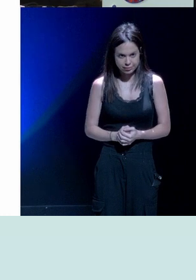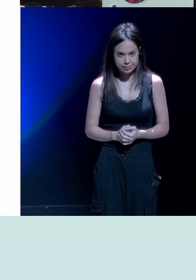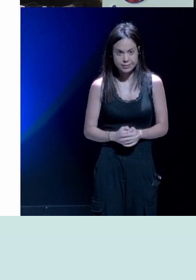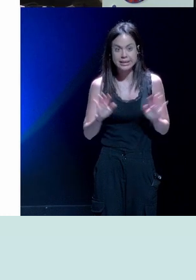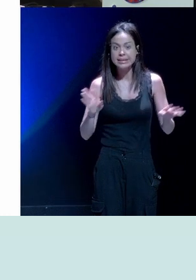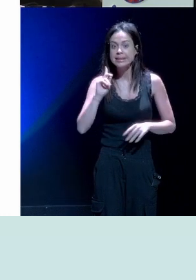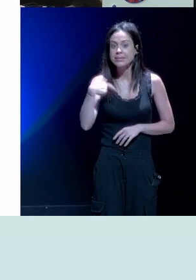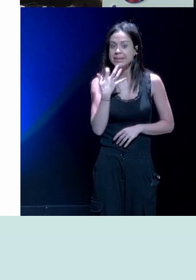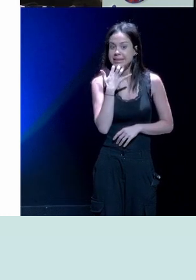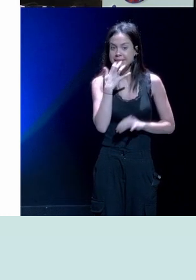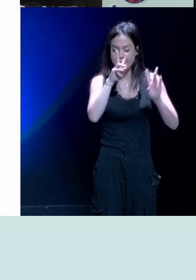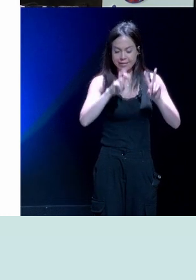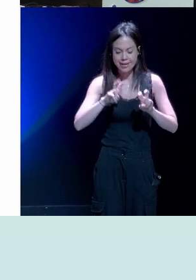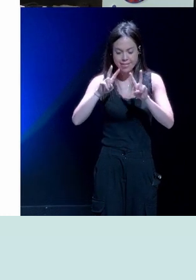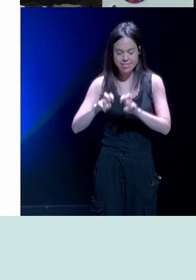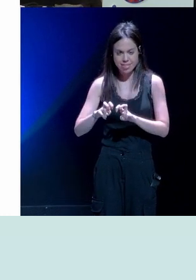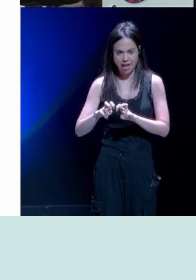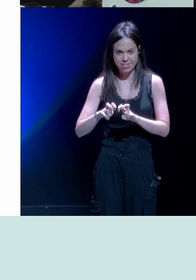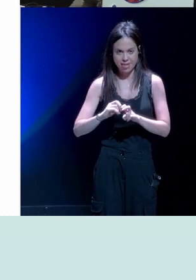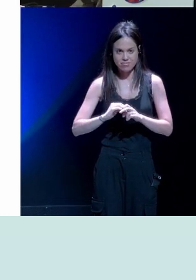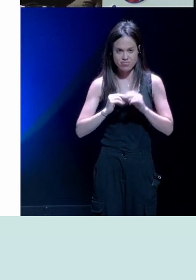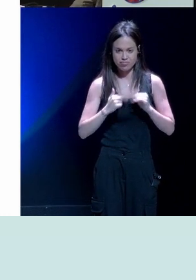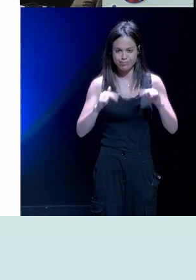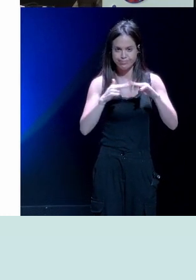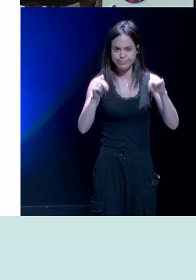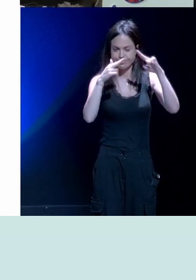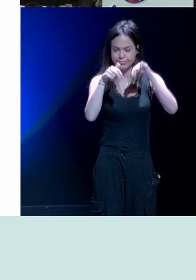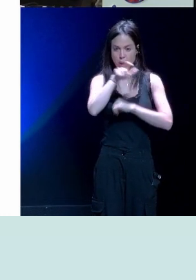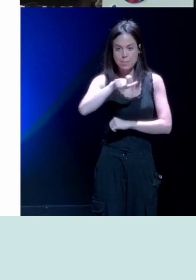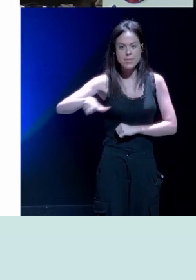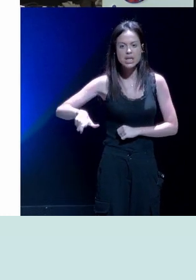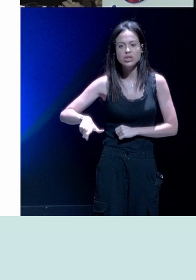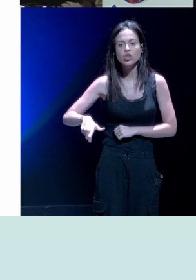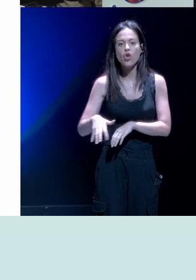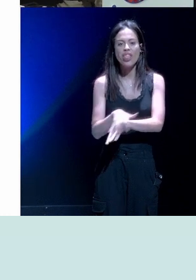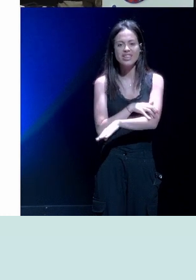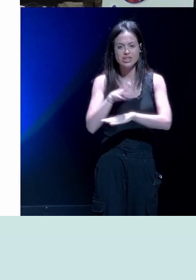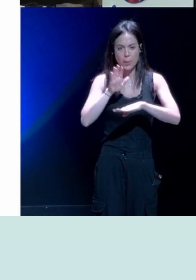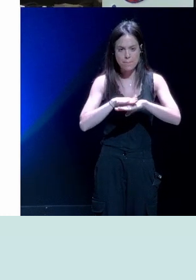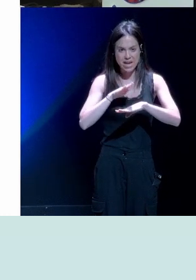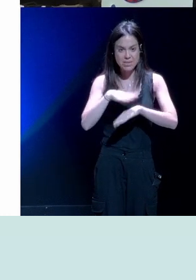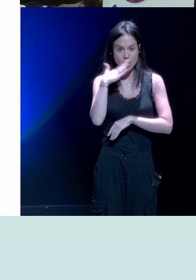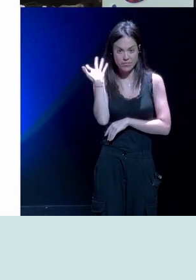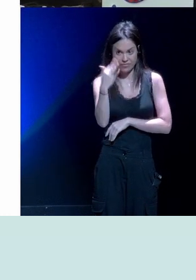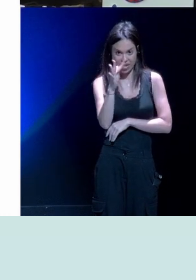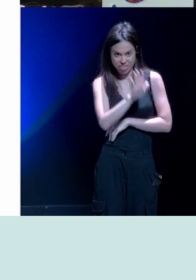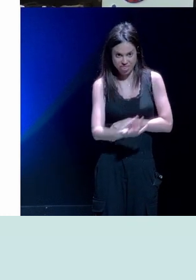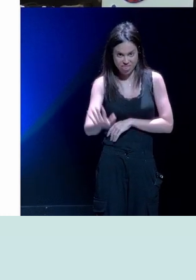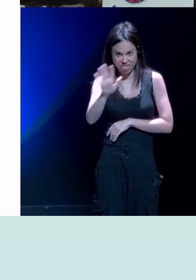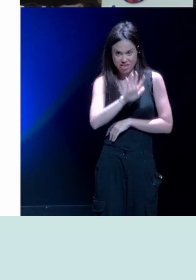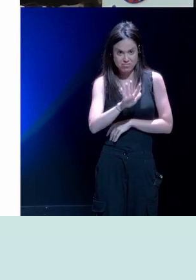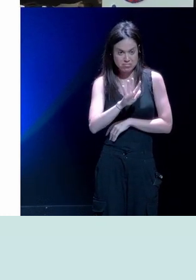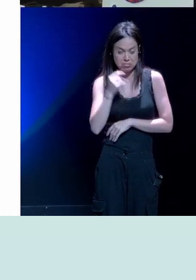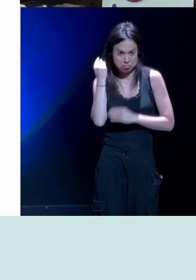cuestión del estatus de las personas que viven con unos ingresos mínimos en la actualidad, en Francia al menos es así, pero yo imagino que es el mismo